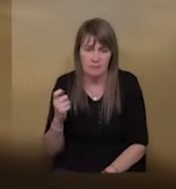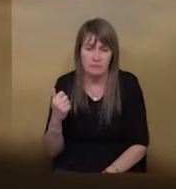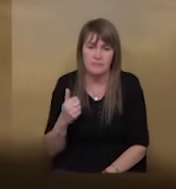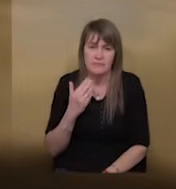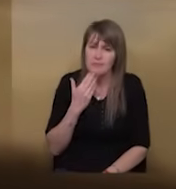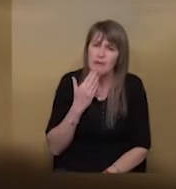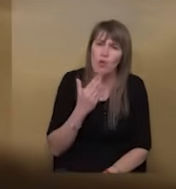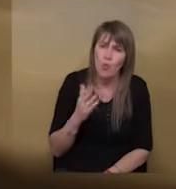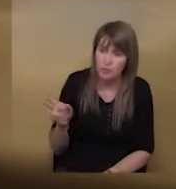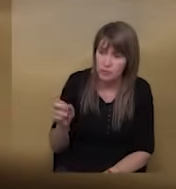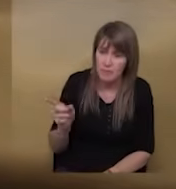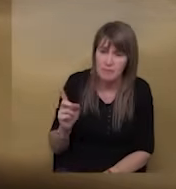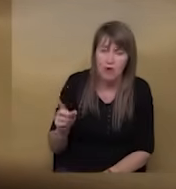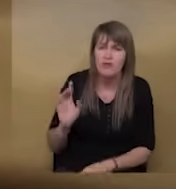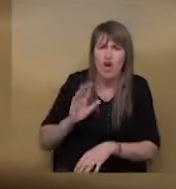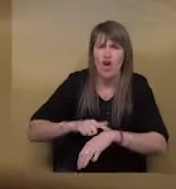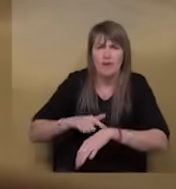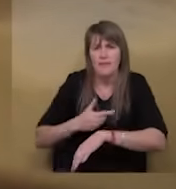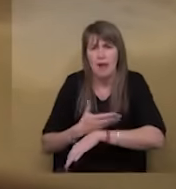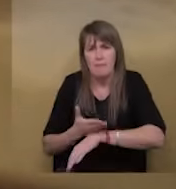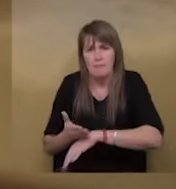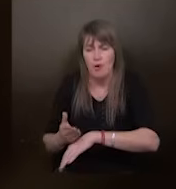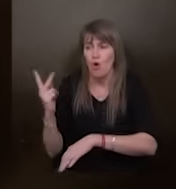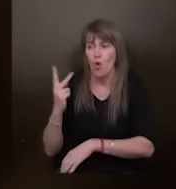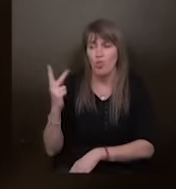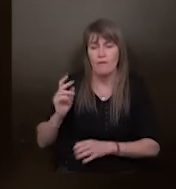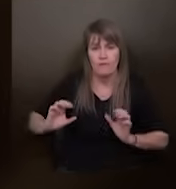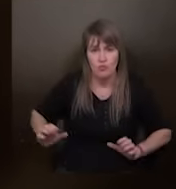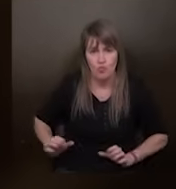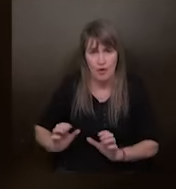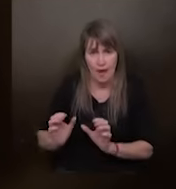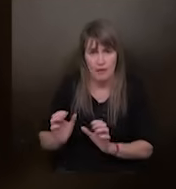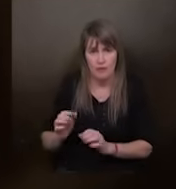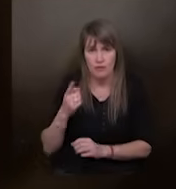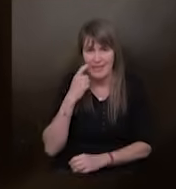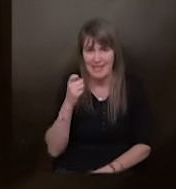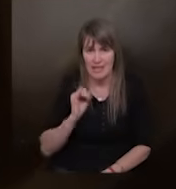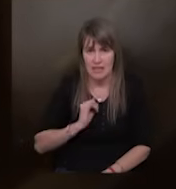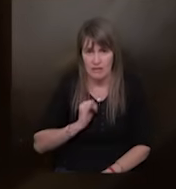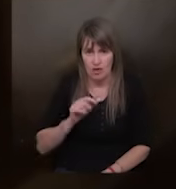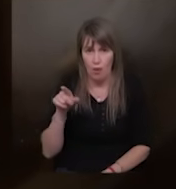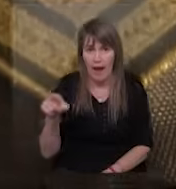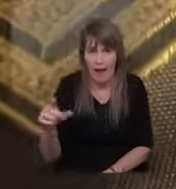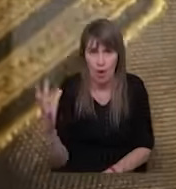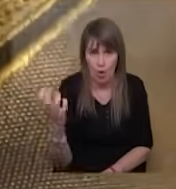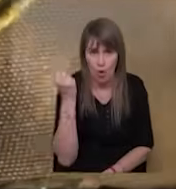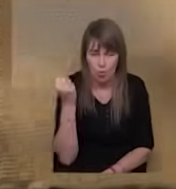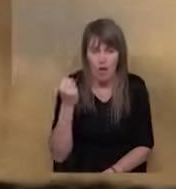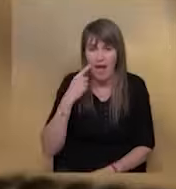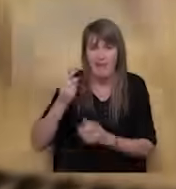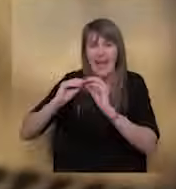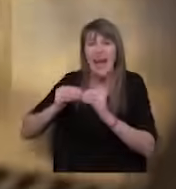dijo que solo estábamos haciendo tiempo mientras los dos funcionarios del Departamento 4 que habían identificado y detenido a Castañeto reunían sus